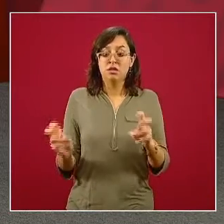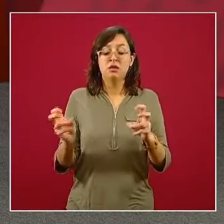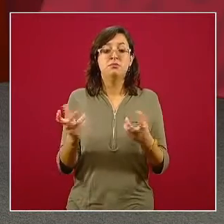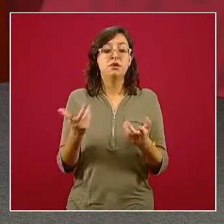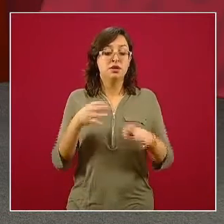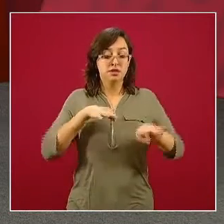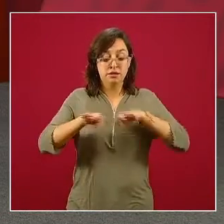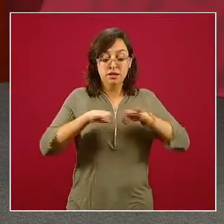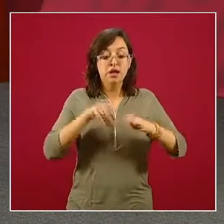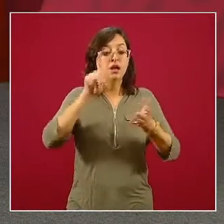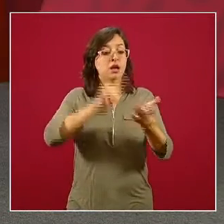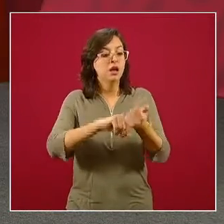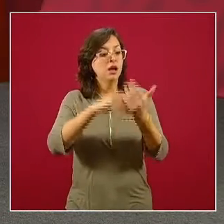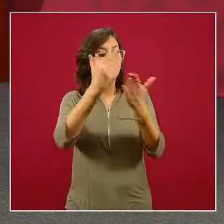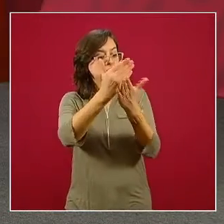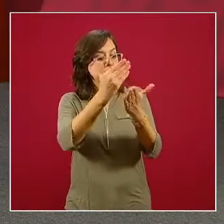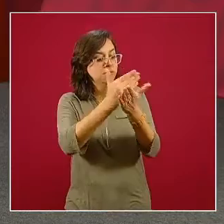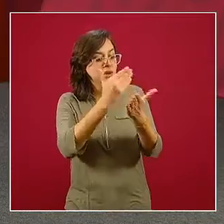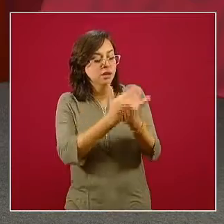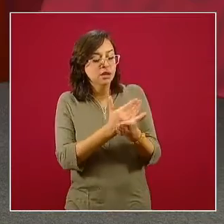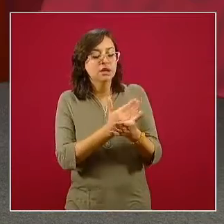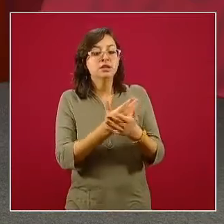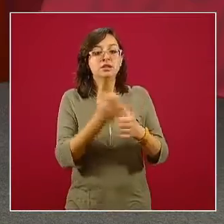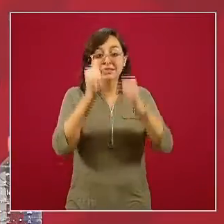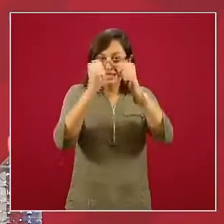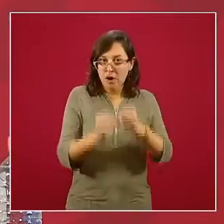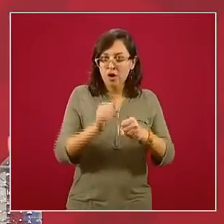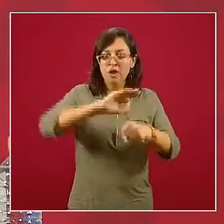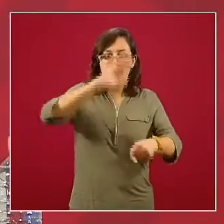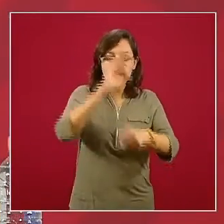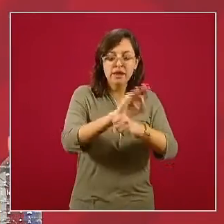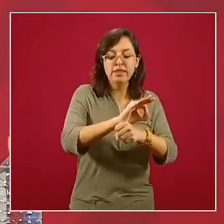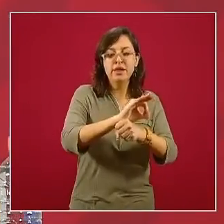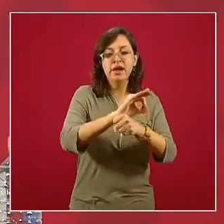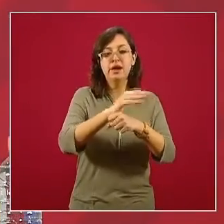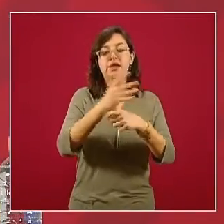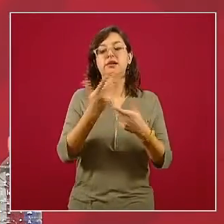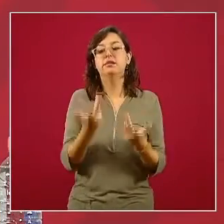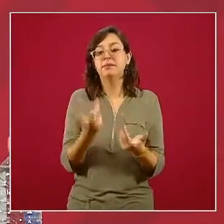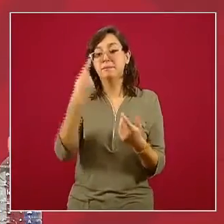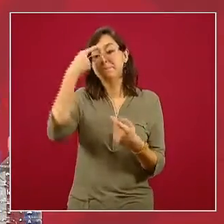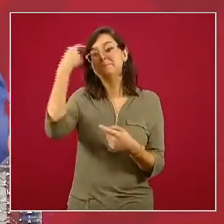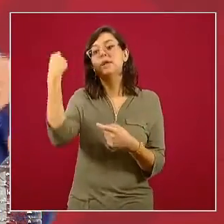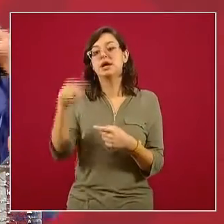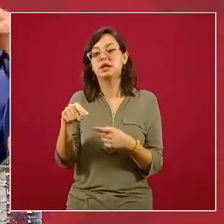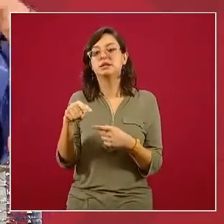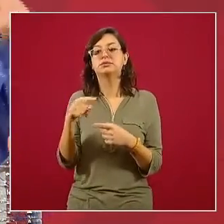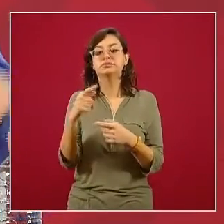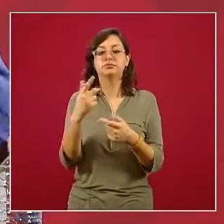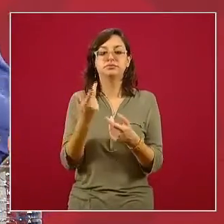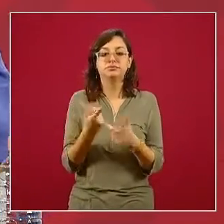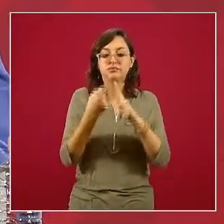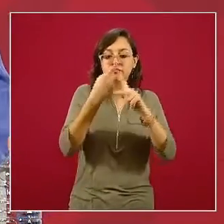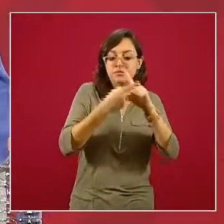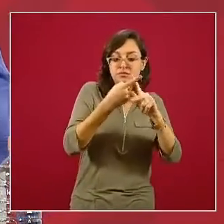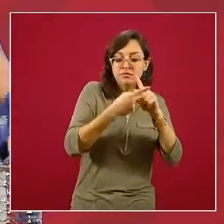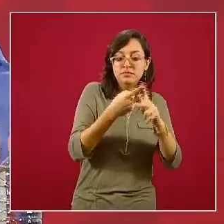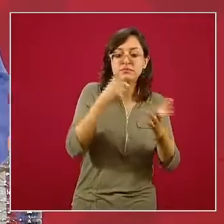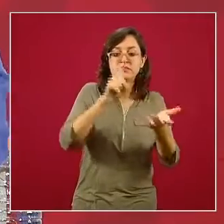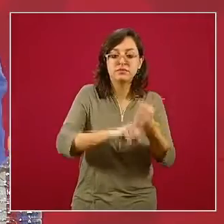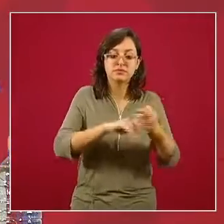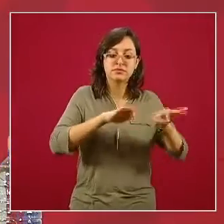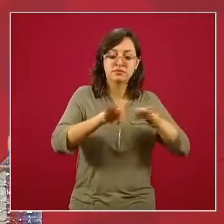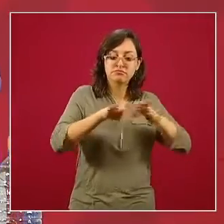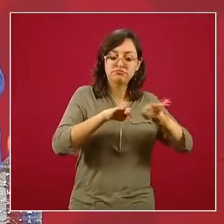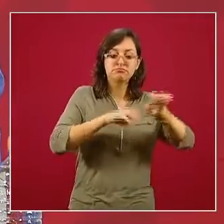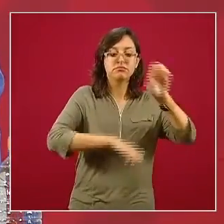en el trabajo, de los que hemos estado hablando recientemente, para hacer encuestas en los ámbitos de trabajo, en